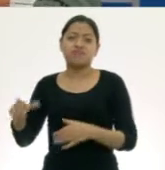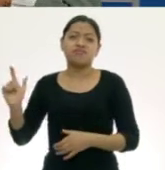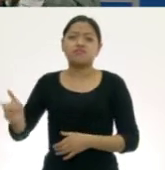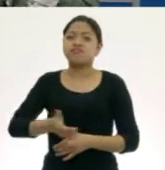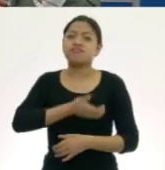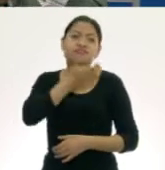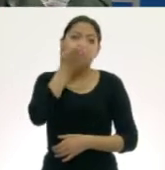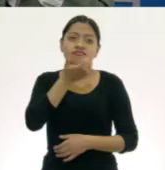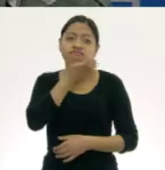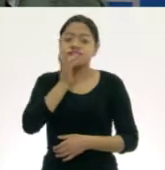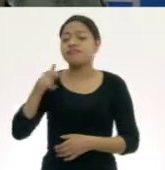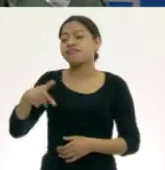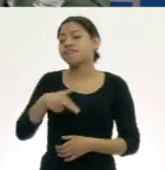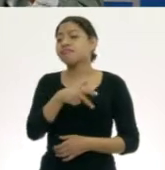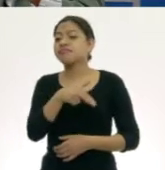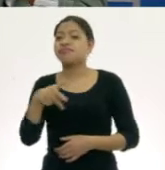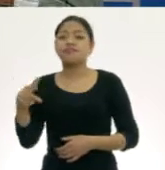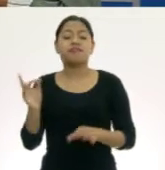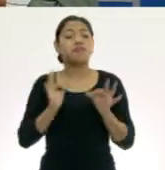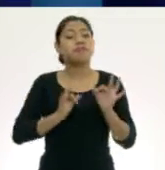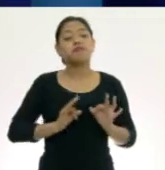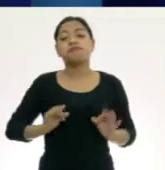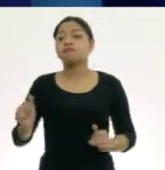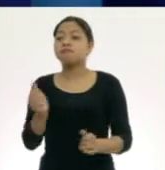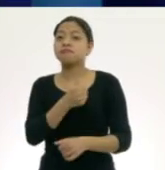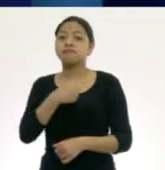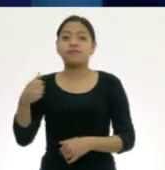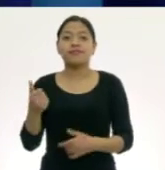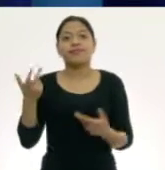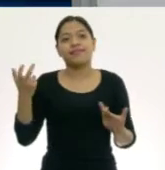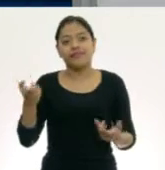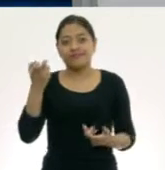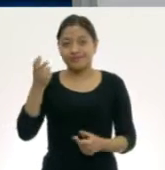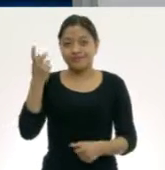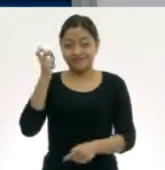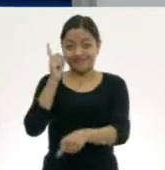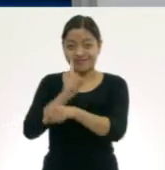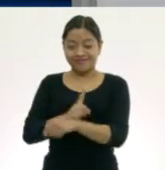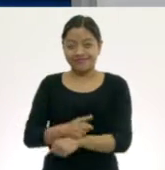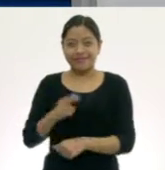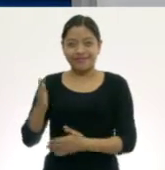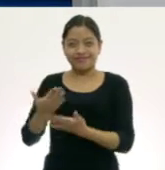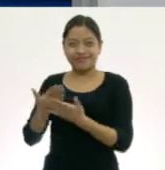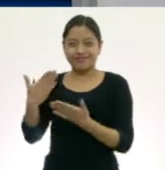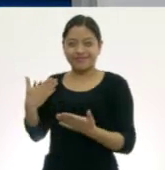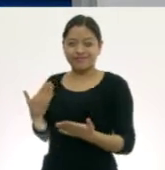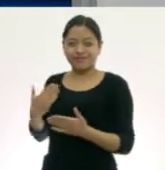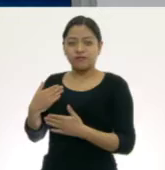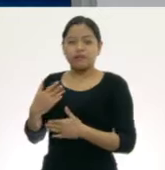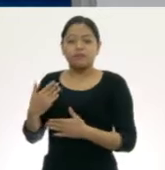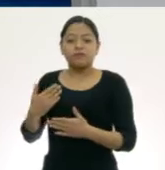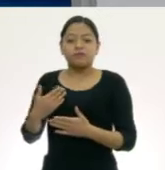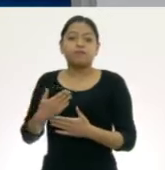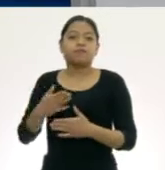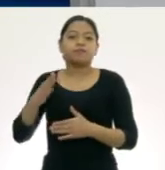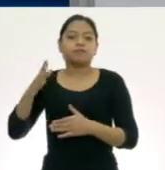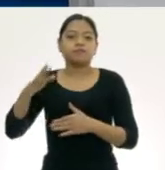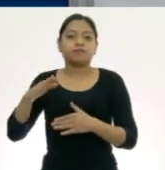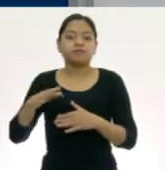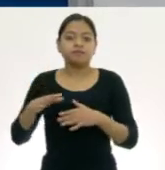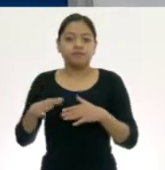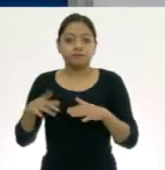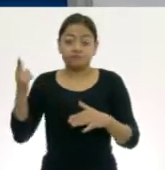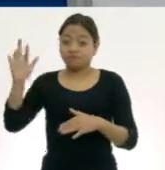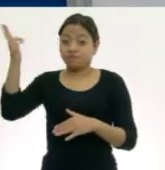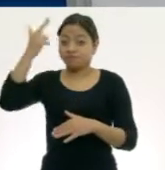a ir, caminar, venir de un lado a otro. Sí, justo ese día habíamos tenido un simulacro unos minutos antes. Tú te has de acordar